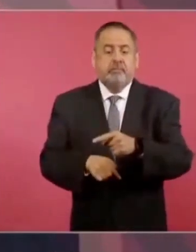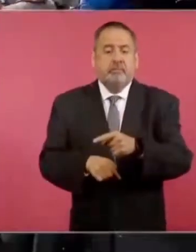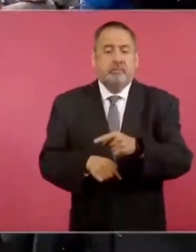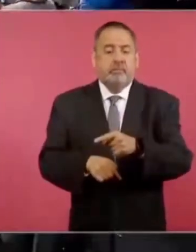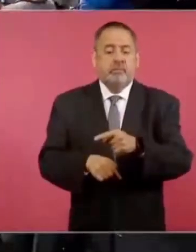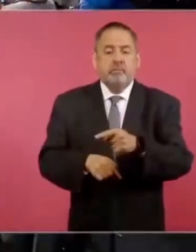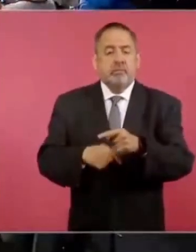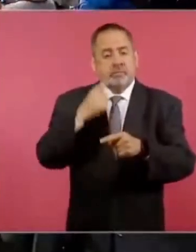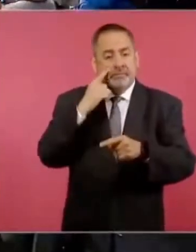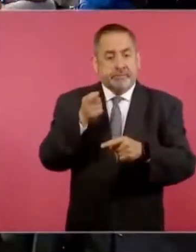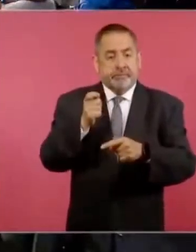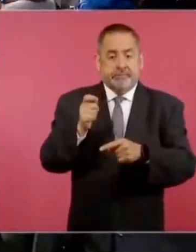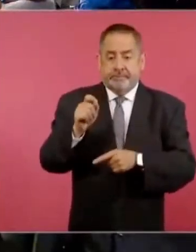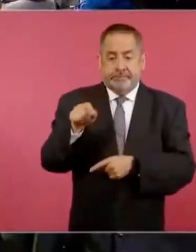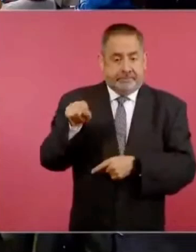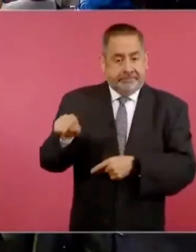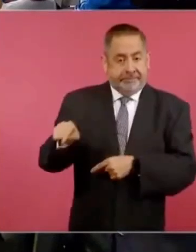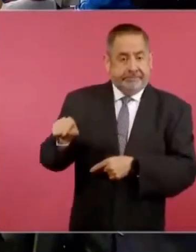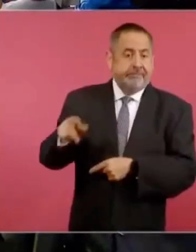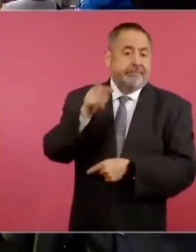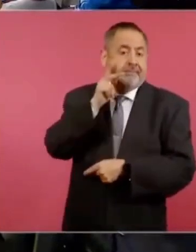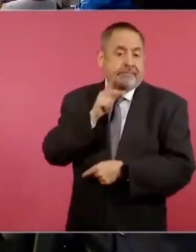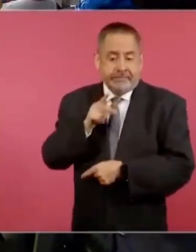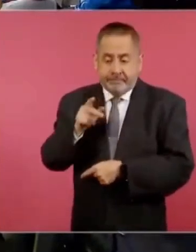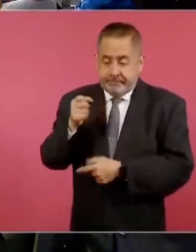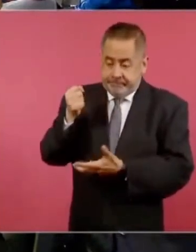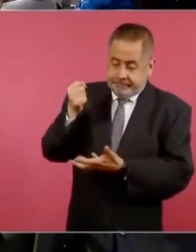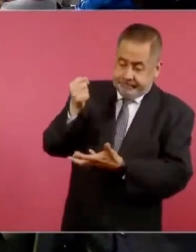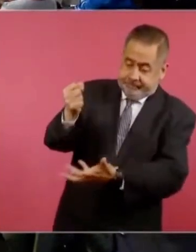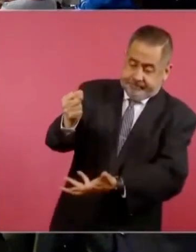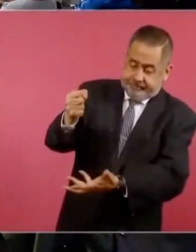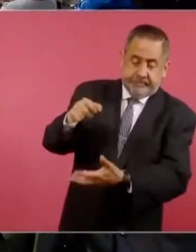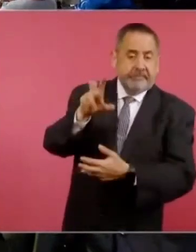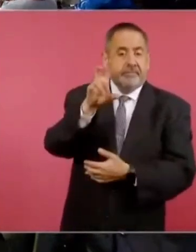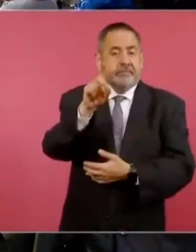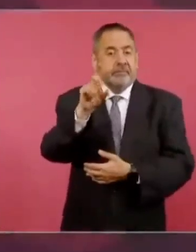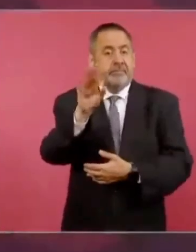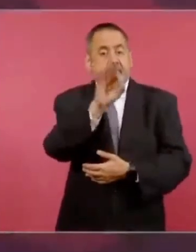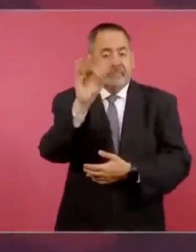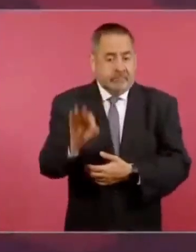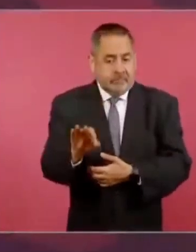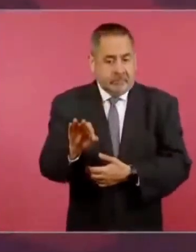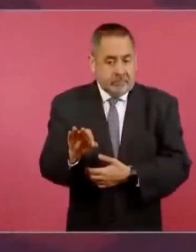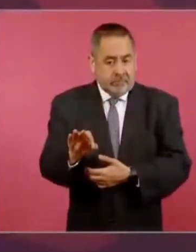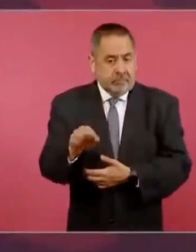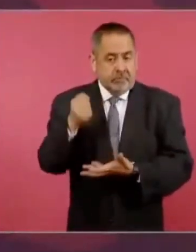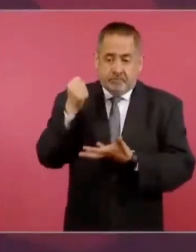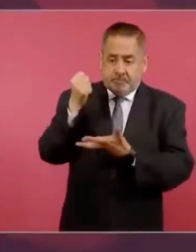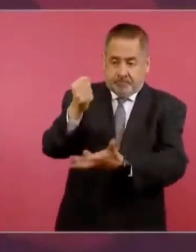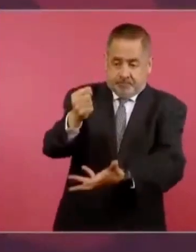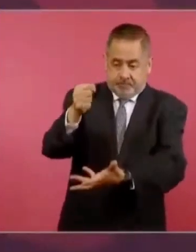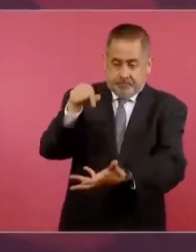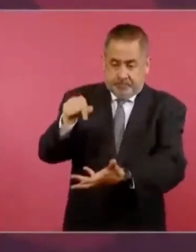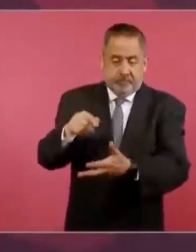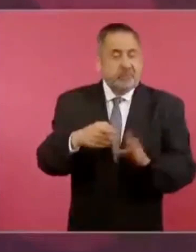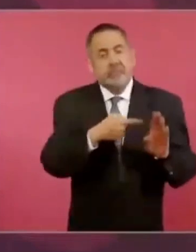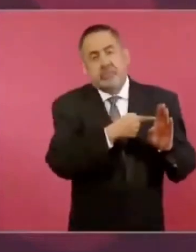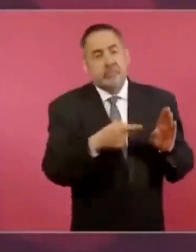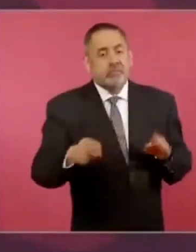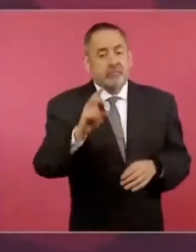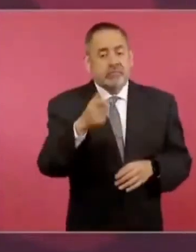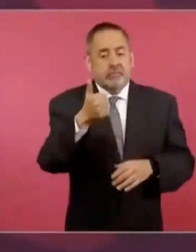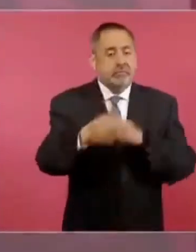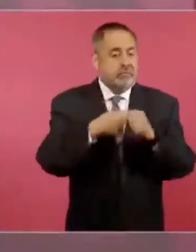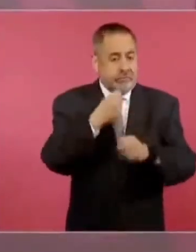el 30% del presupuesto nacional, 30% durante 36